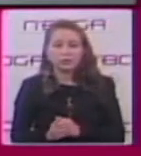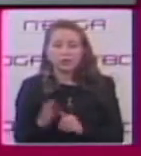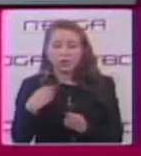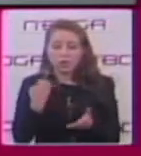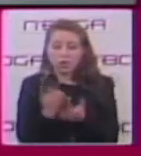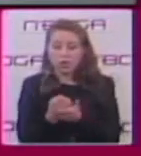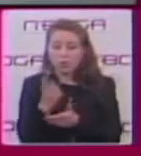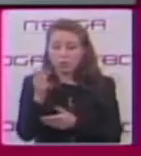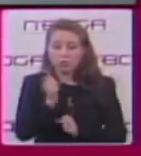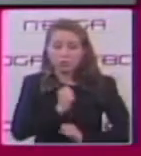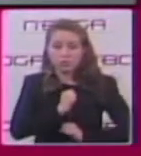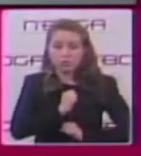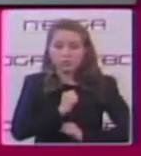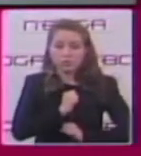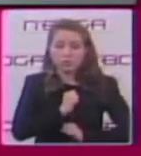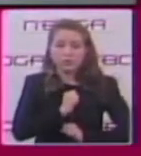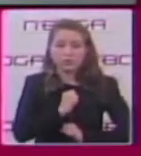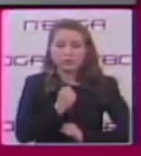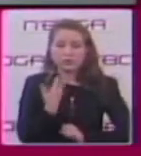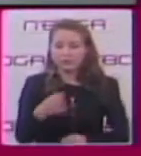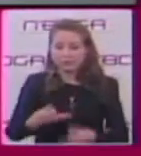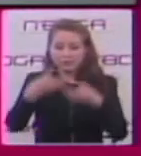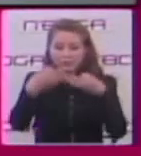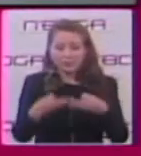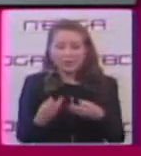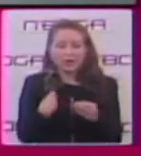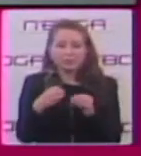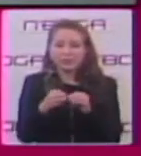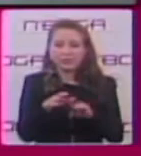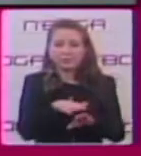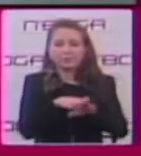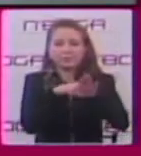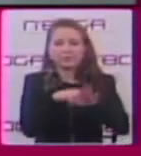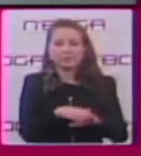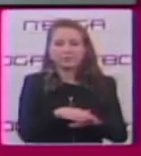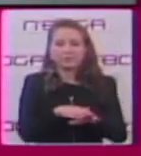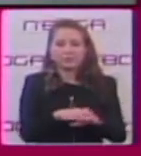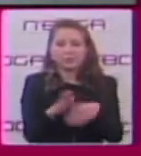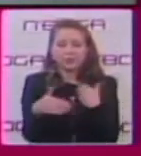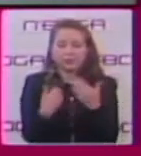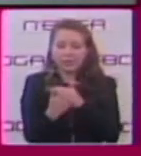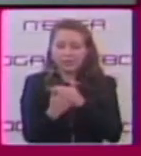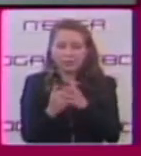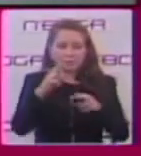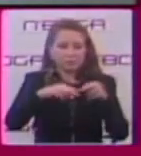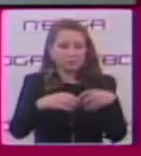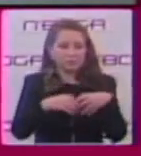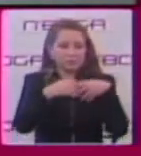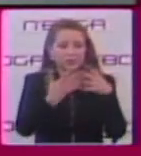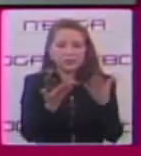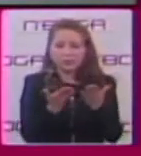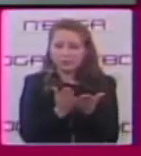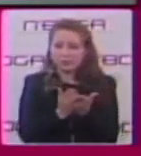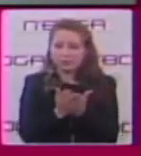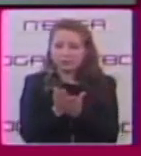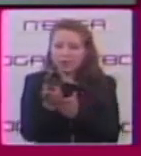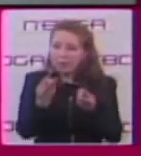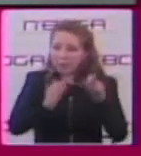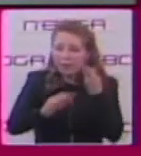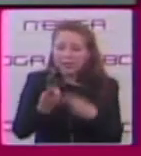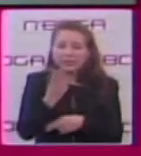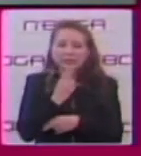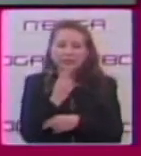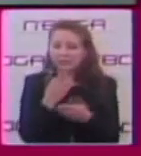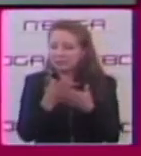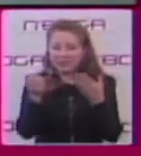una de nuestras franquicias tenga la seguridad que va a estar respaldado por toda una estructura de marketing, calidad, sabor